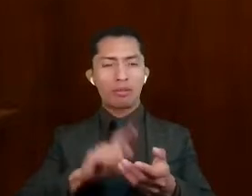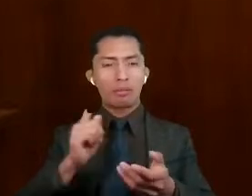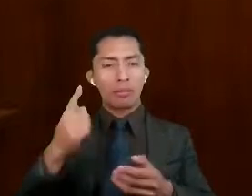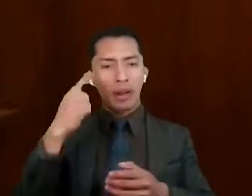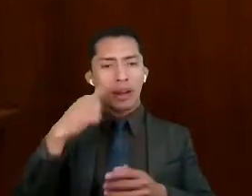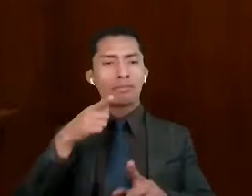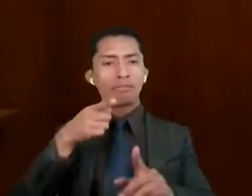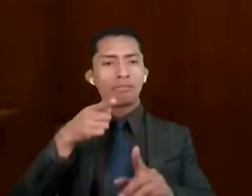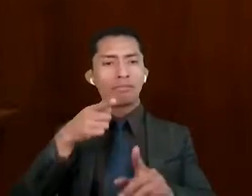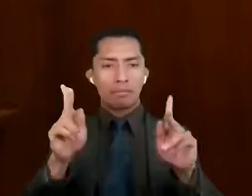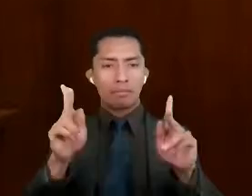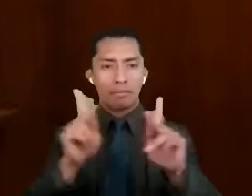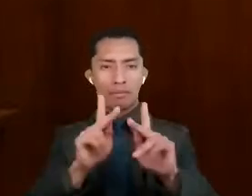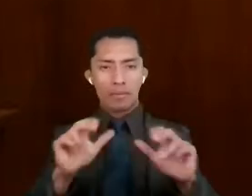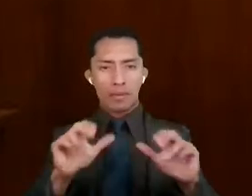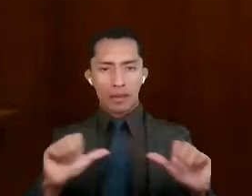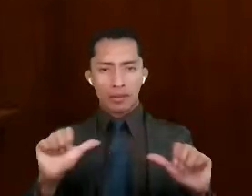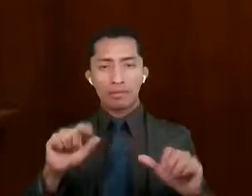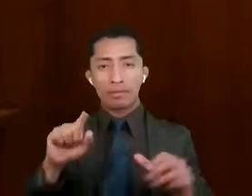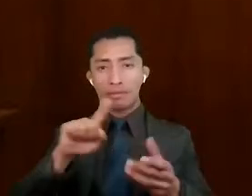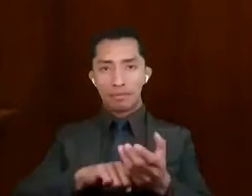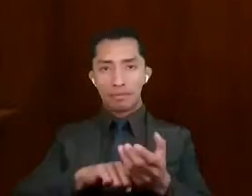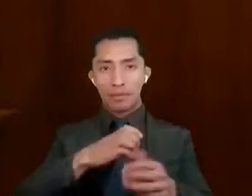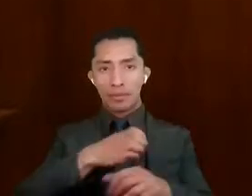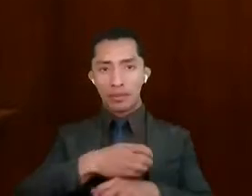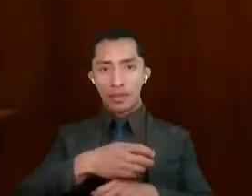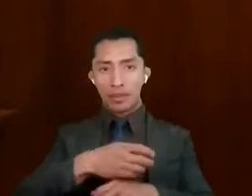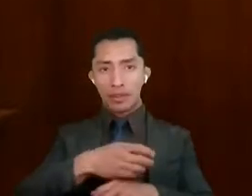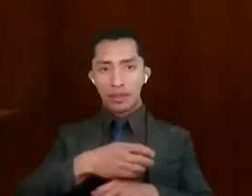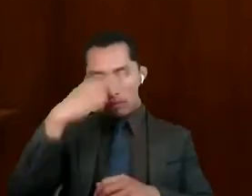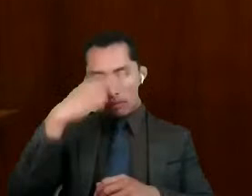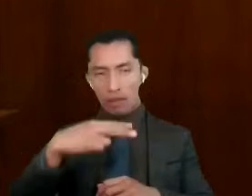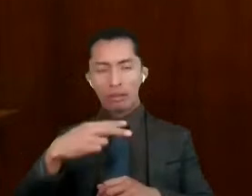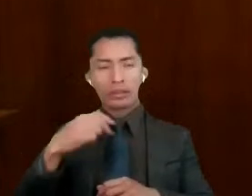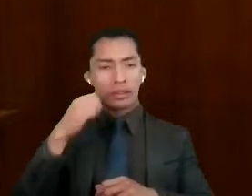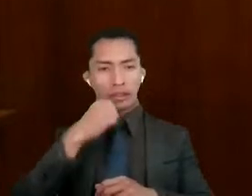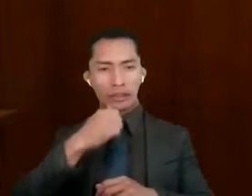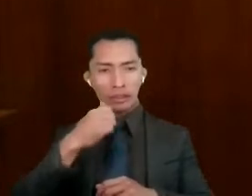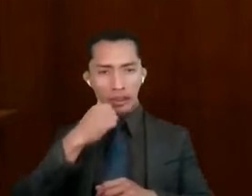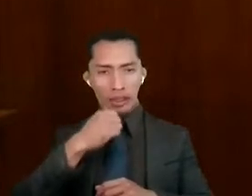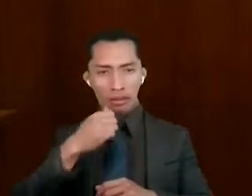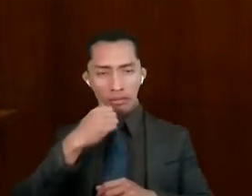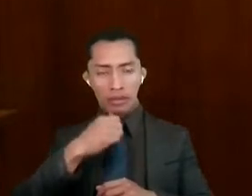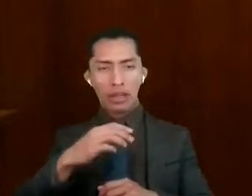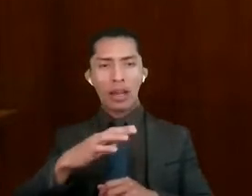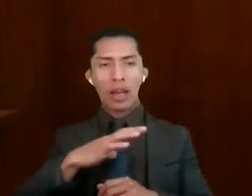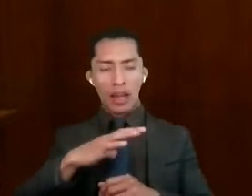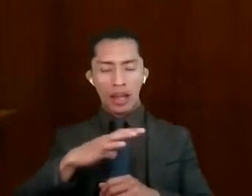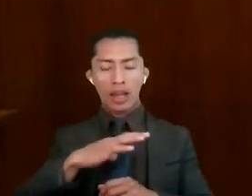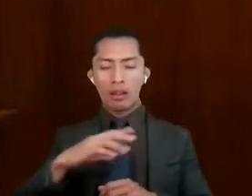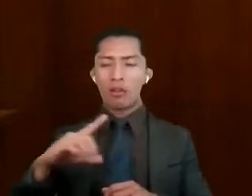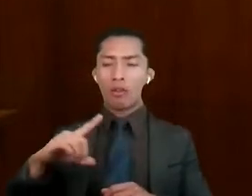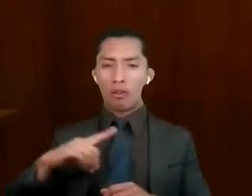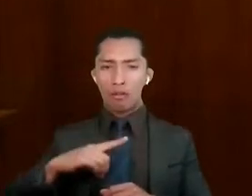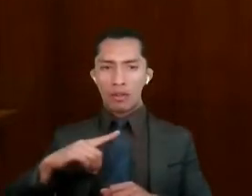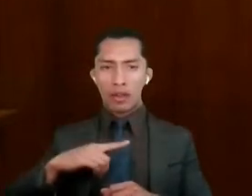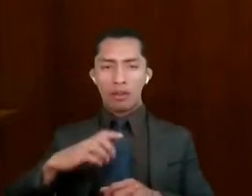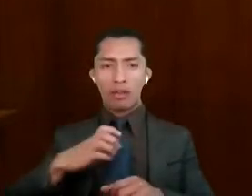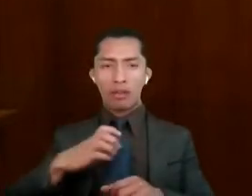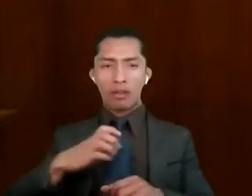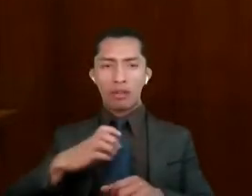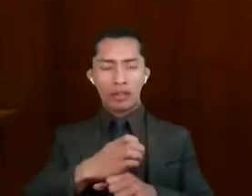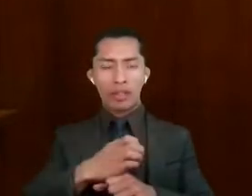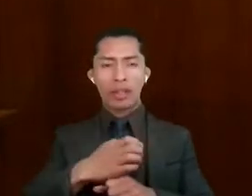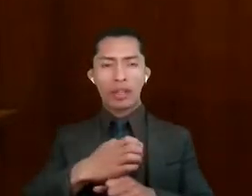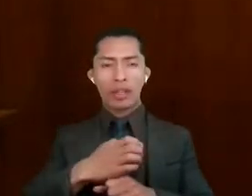en esta entidad, de manera permanente, se ha coordinado el gobierno estatal y el gobierno